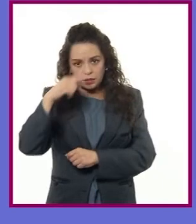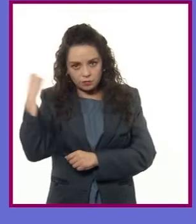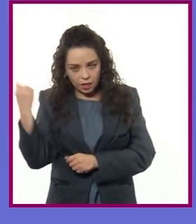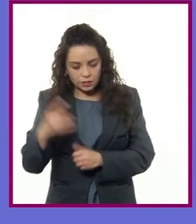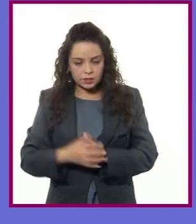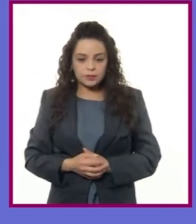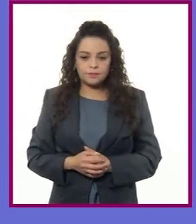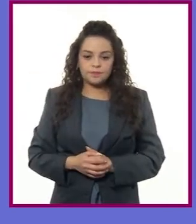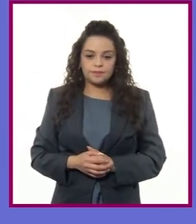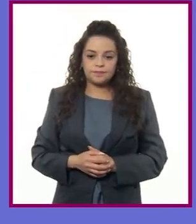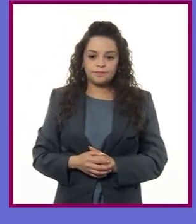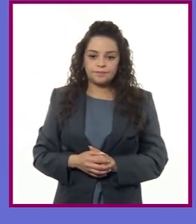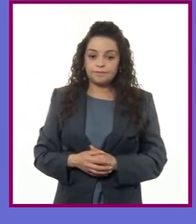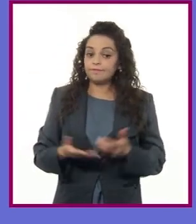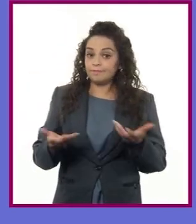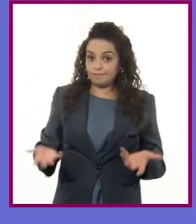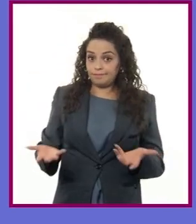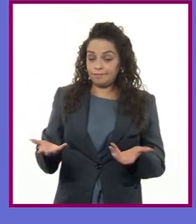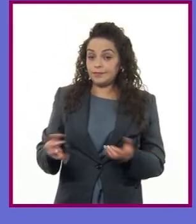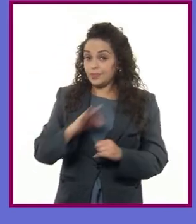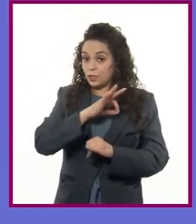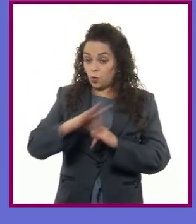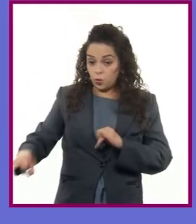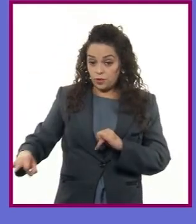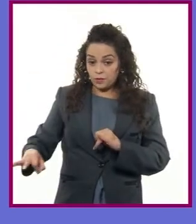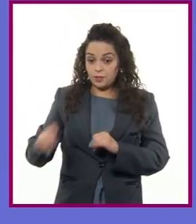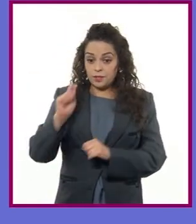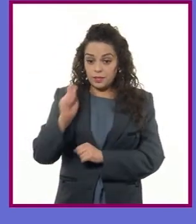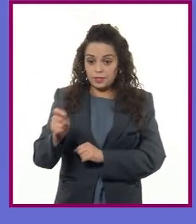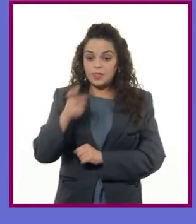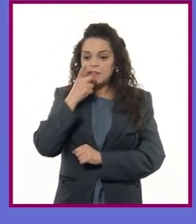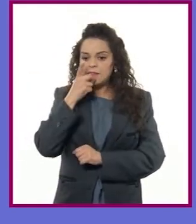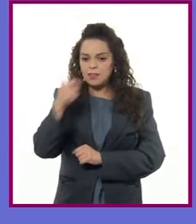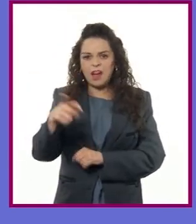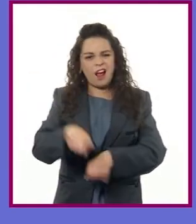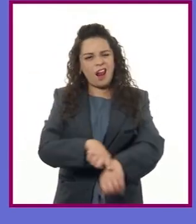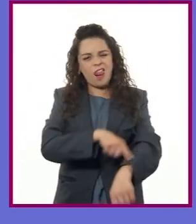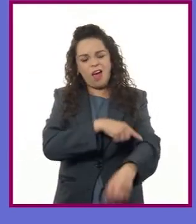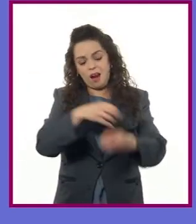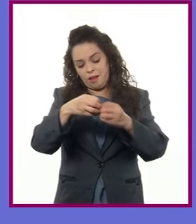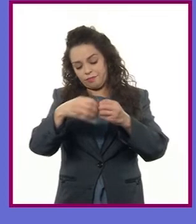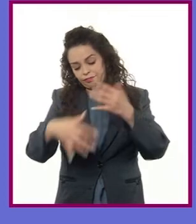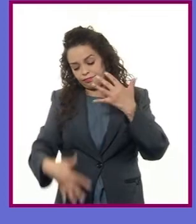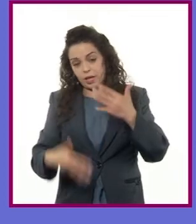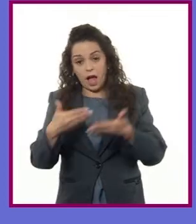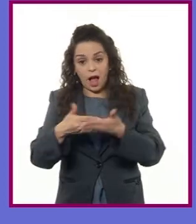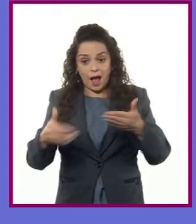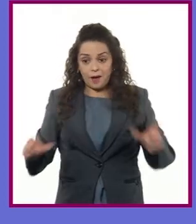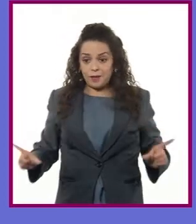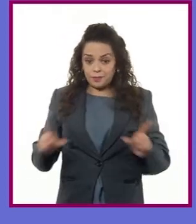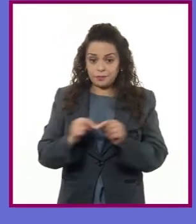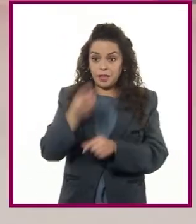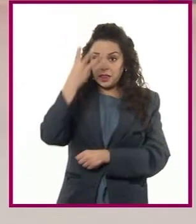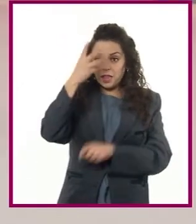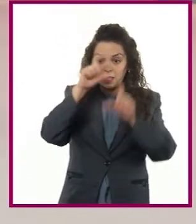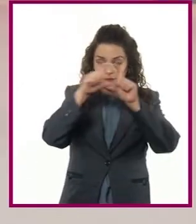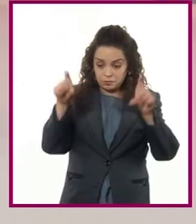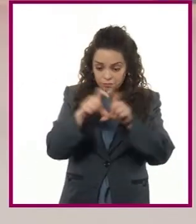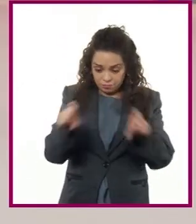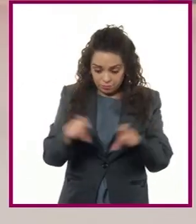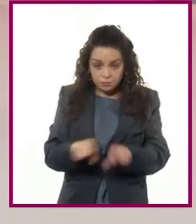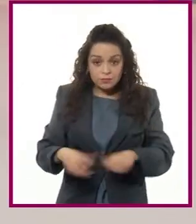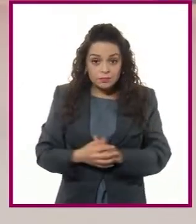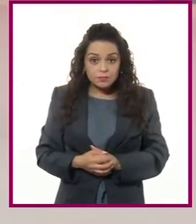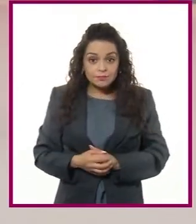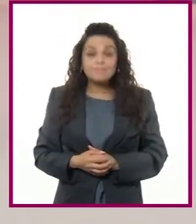y se parafrasearon. Recuerden que la cita final de Basaldúa era larga y ahora solo son 3 líneas. Ahora